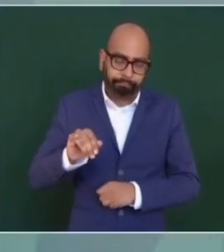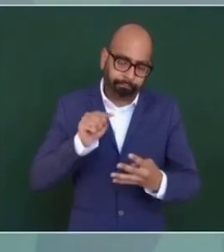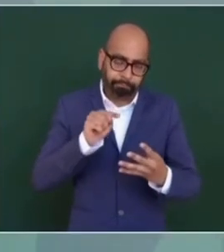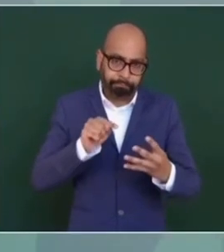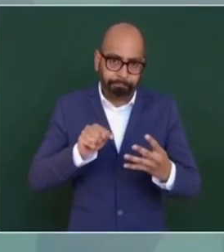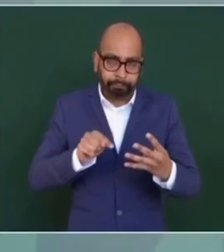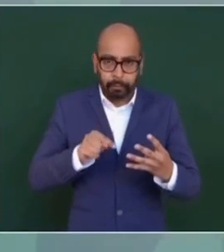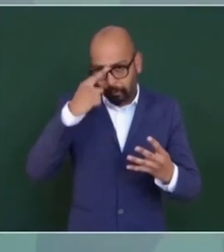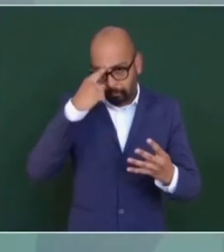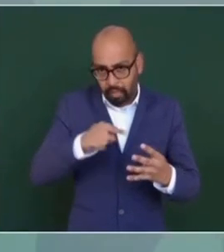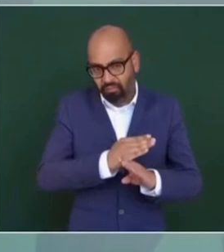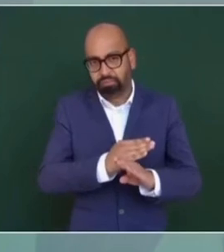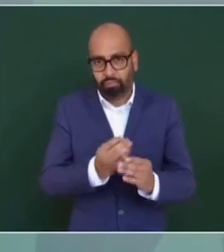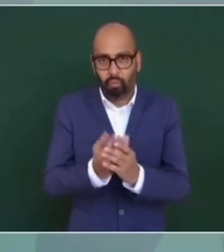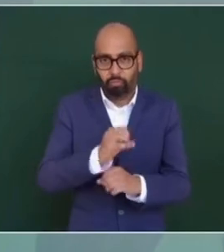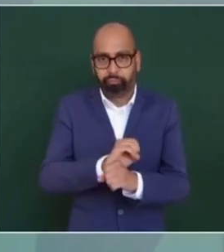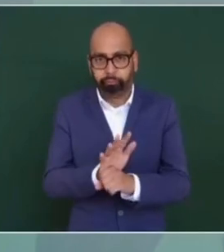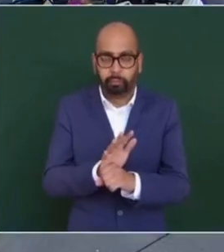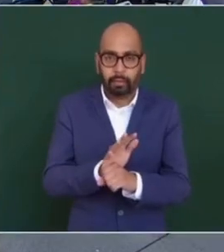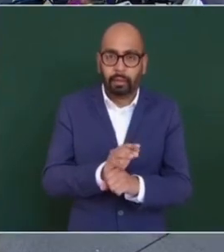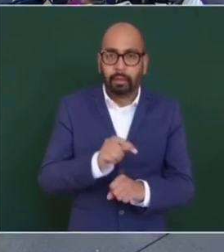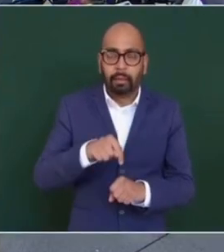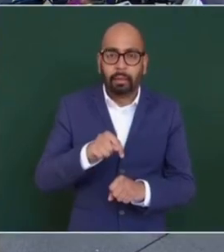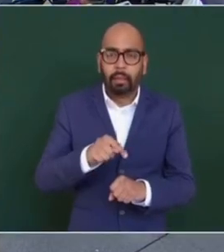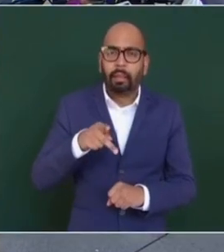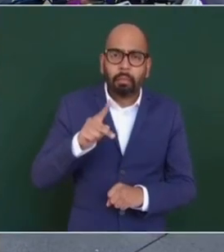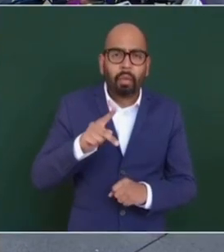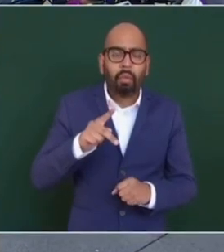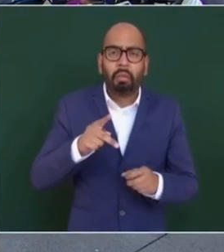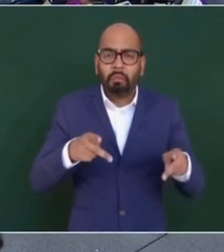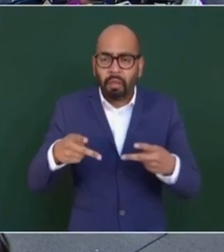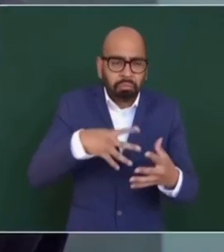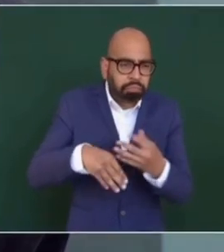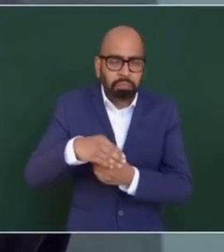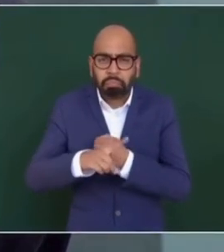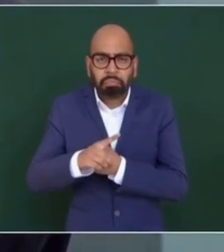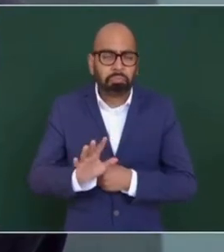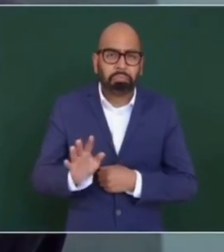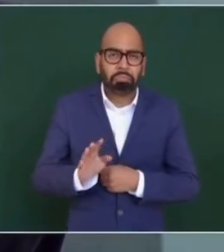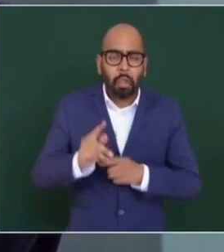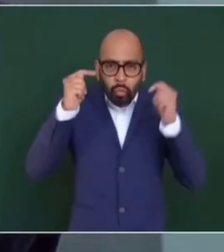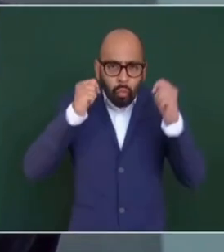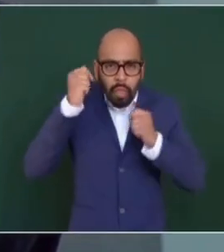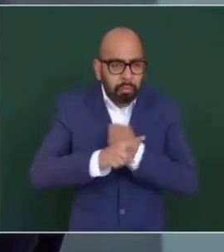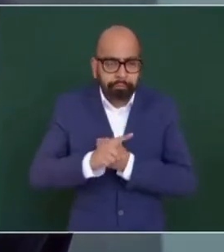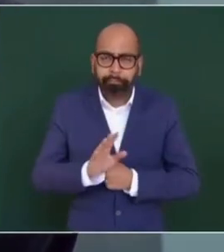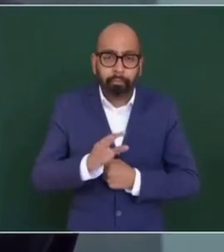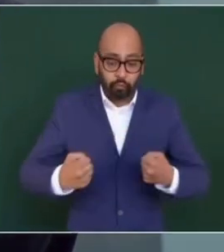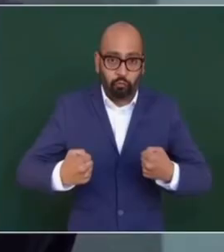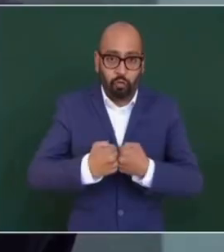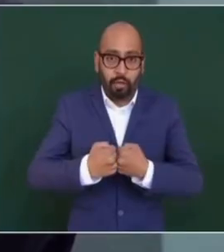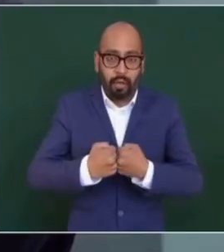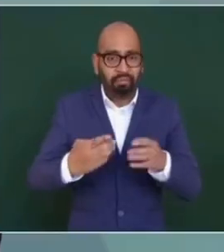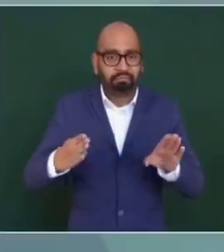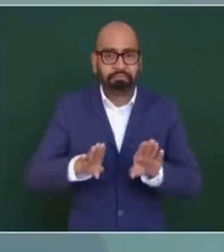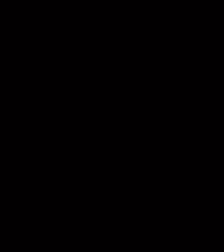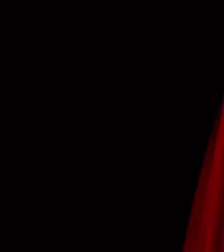esta nueva variante, pero que no se va a afectar el comercio, no se afecta el turismo y, lo más importante, no se cierran fronteras.